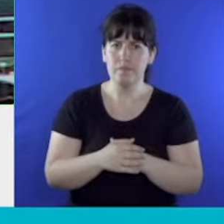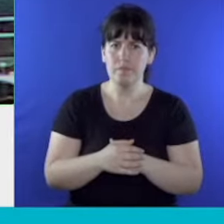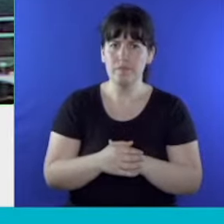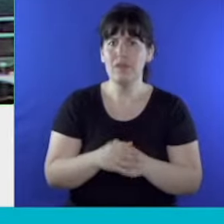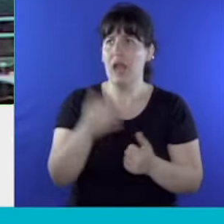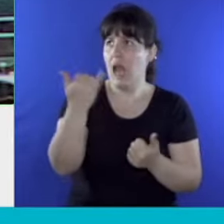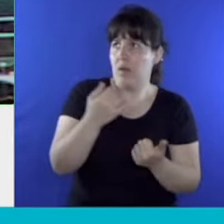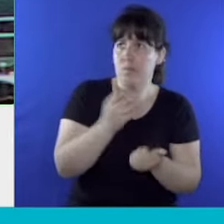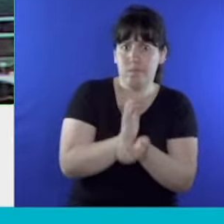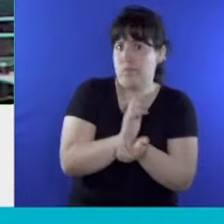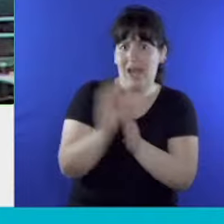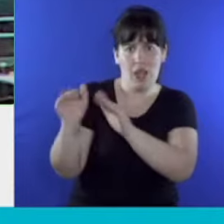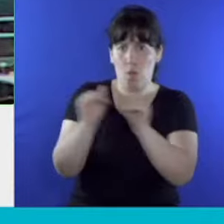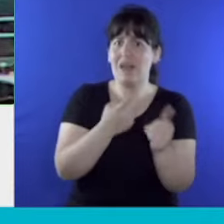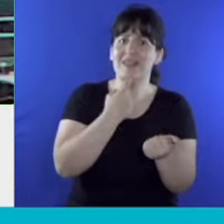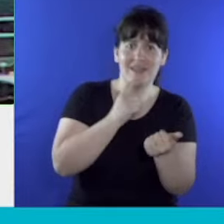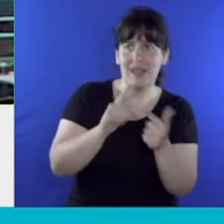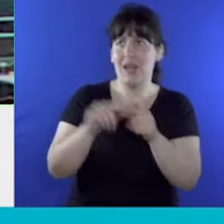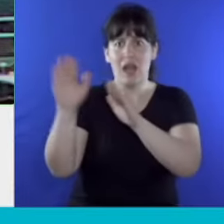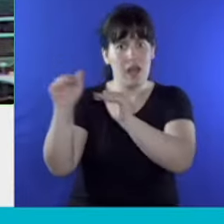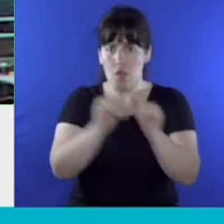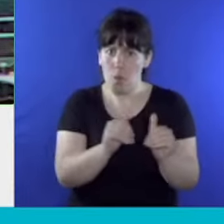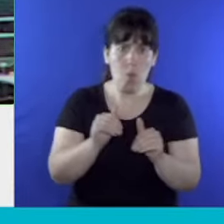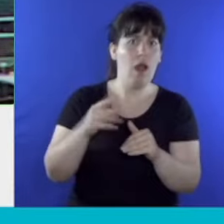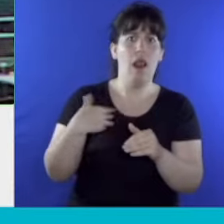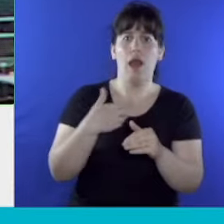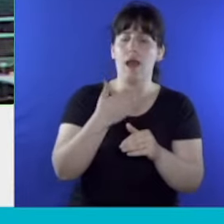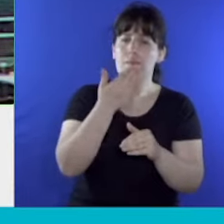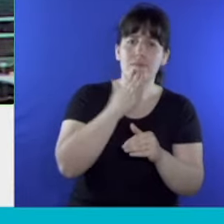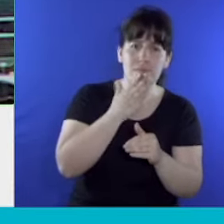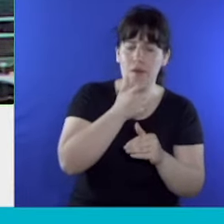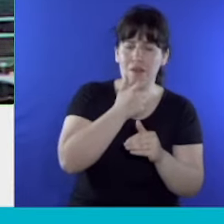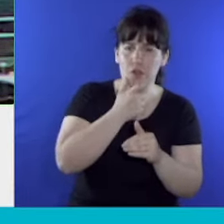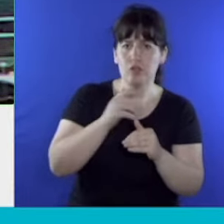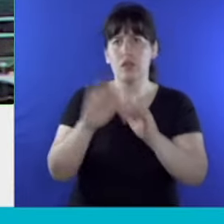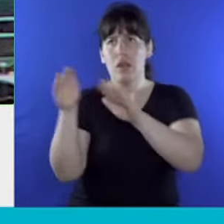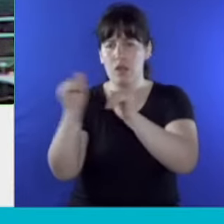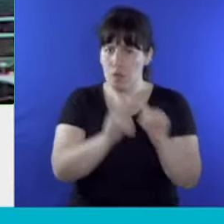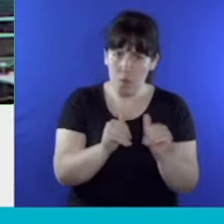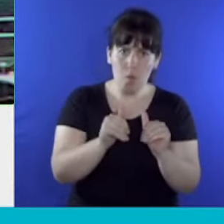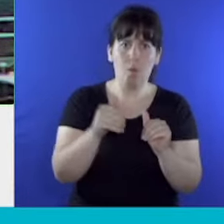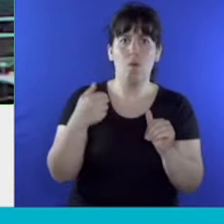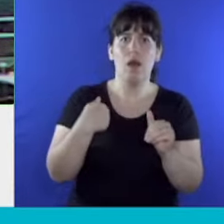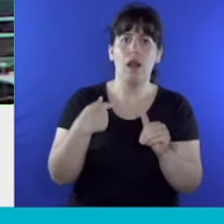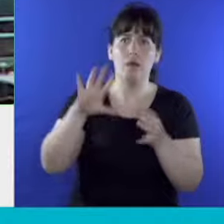tiene Formosa, tiene Mendoza, tiene el Reino Unido,